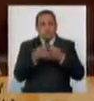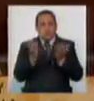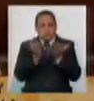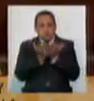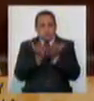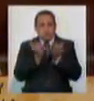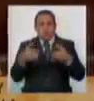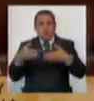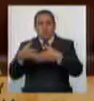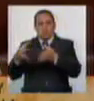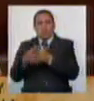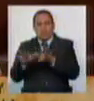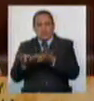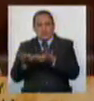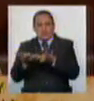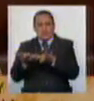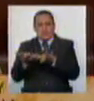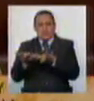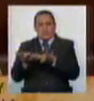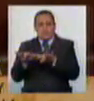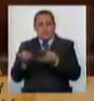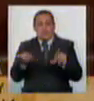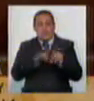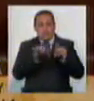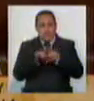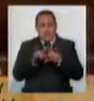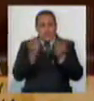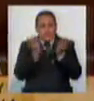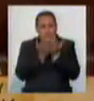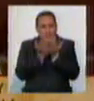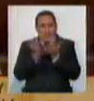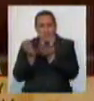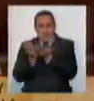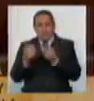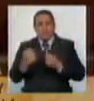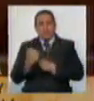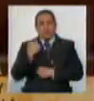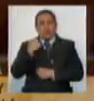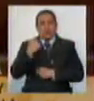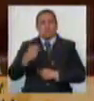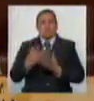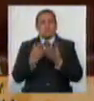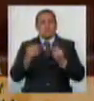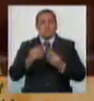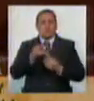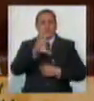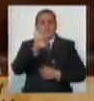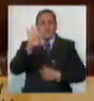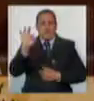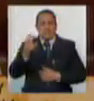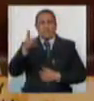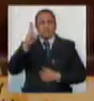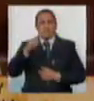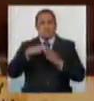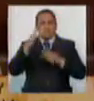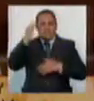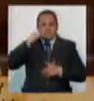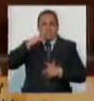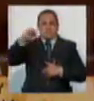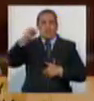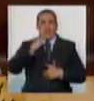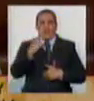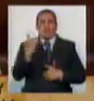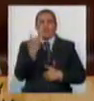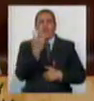una plataforma digital. En ese esfuerzo, 500 maestros peruanos viajaron este año a Estados Unidos e